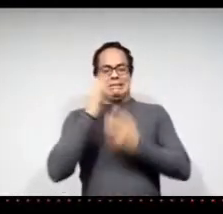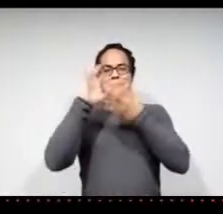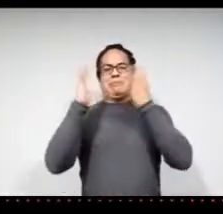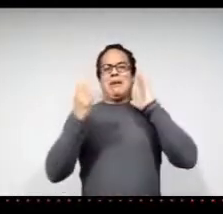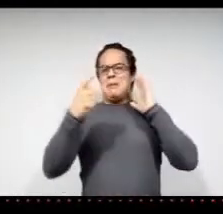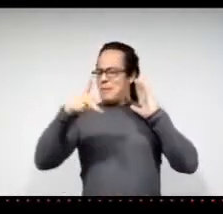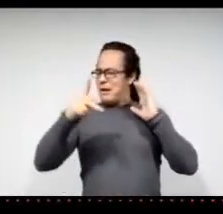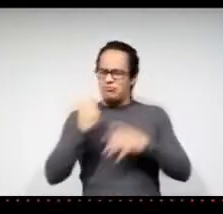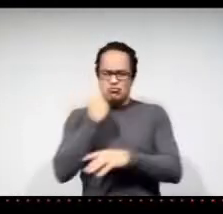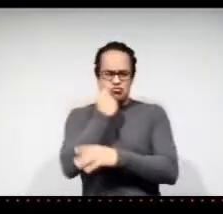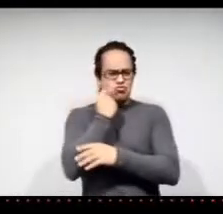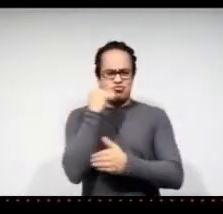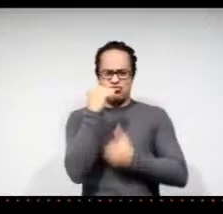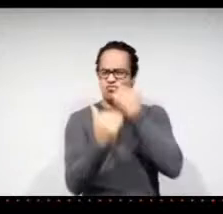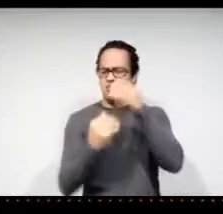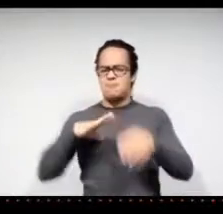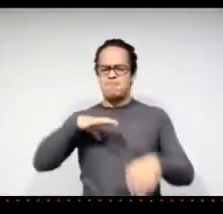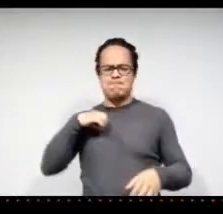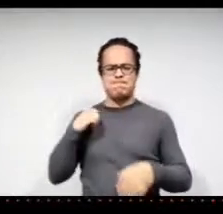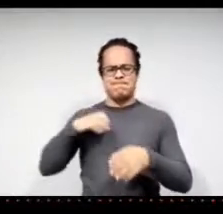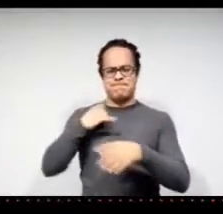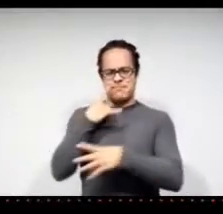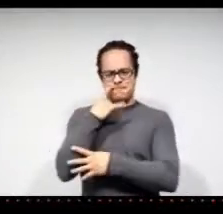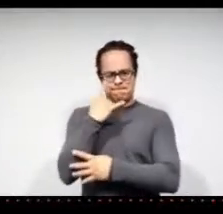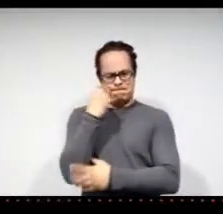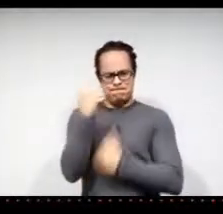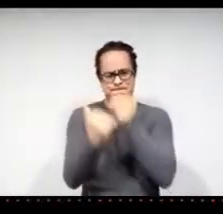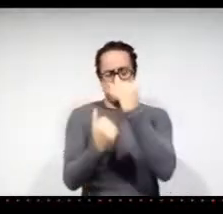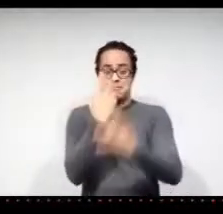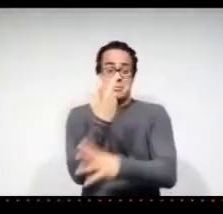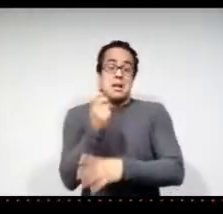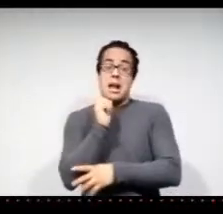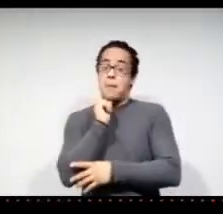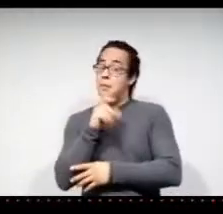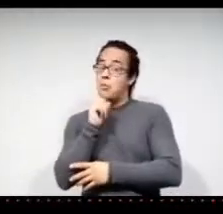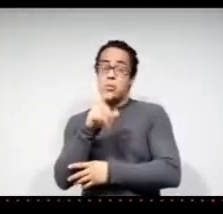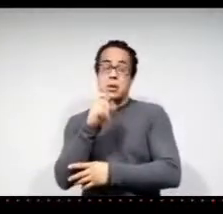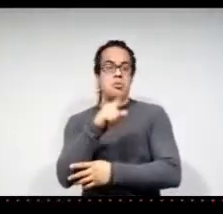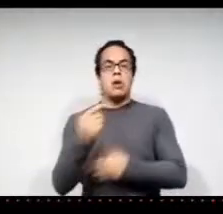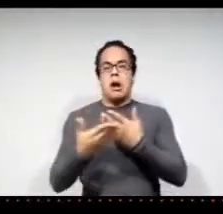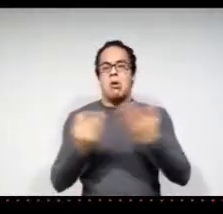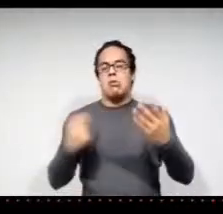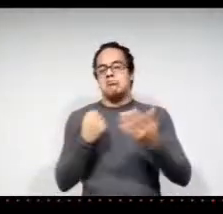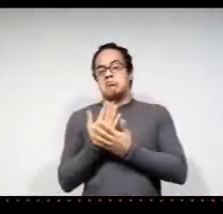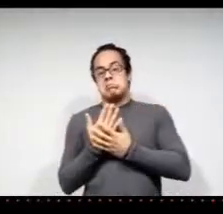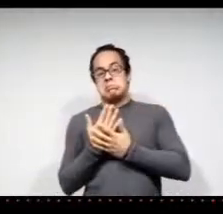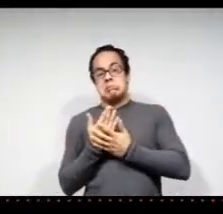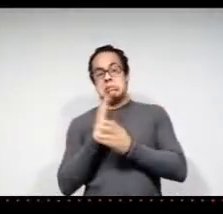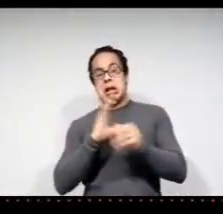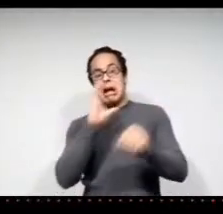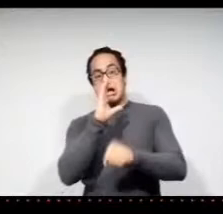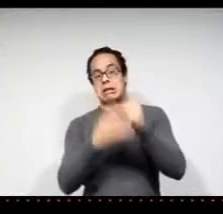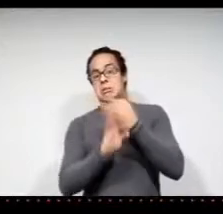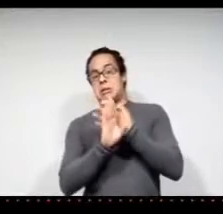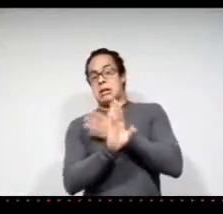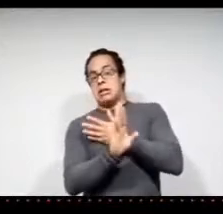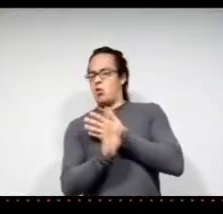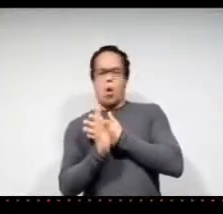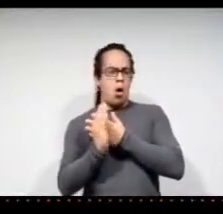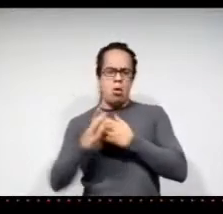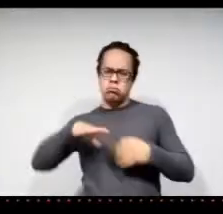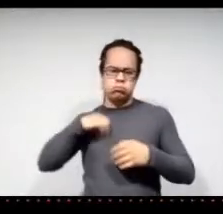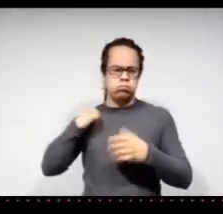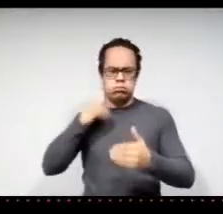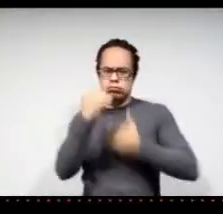nuestra brújula, porque es un proceso permanente, no es como estar en este beta perpetuo de qué vamos a hacer para enfrentar el reto.